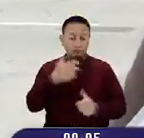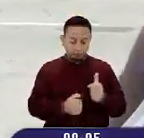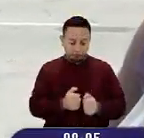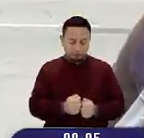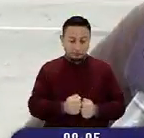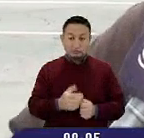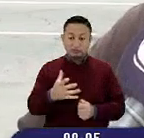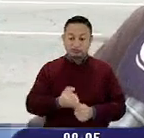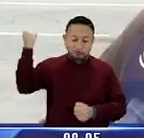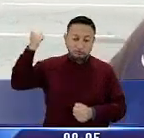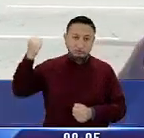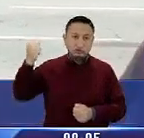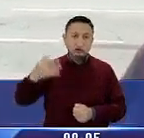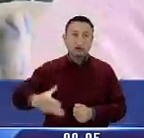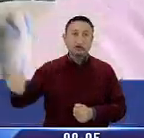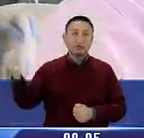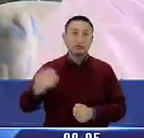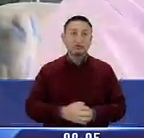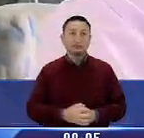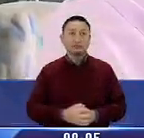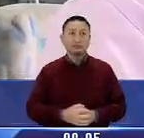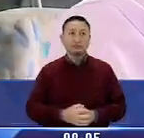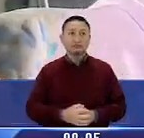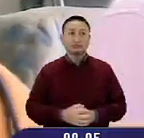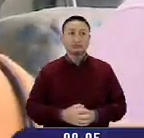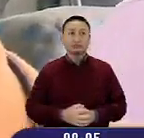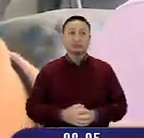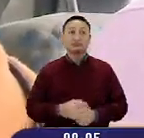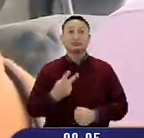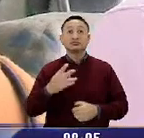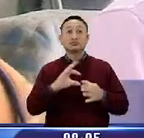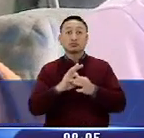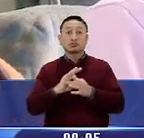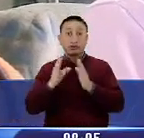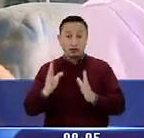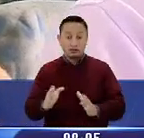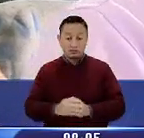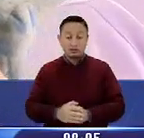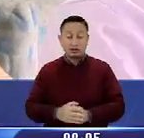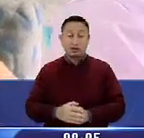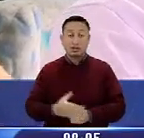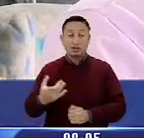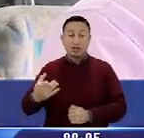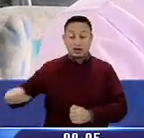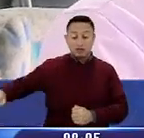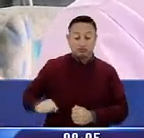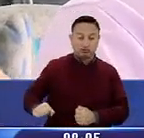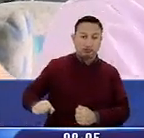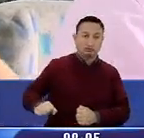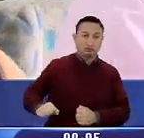me rancharon y se bajaron corriendo. Suben a dos compañeros, les han herido con cuchillo.